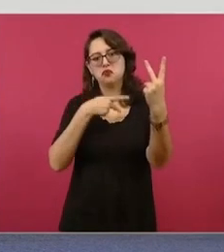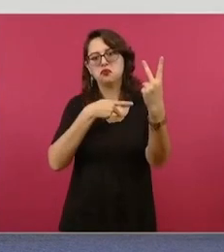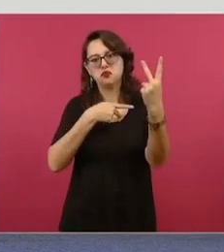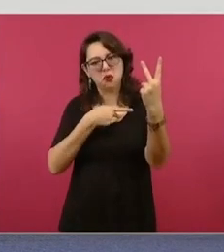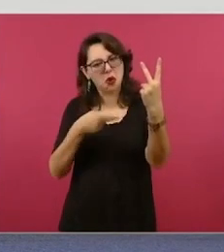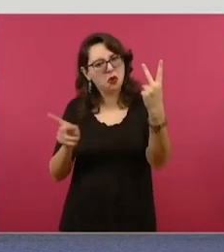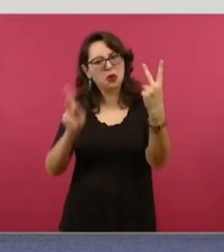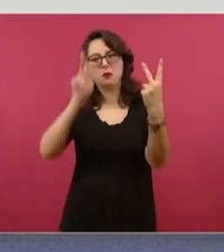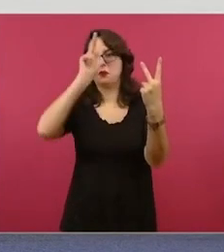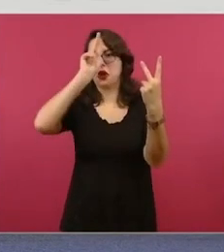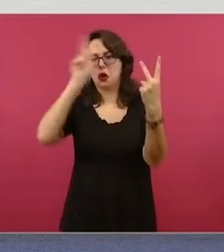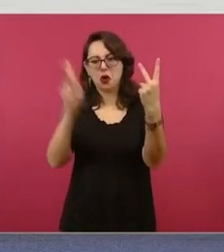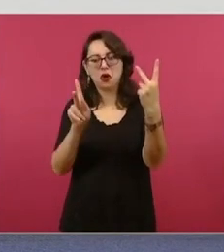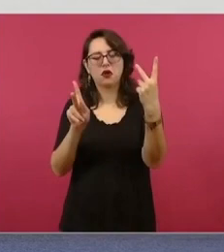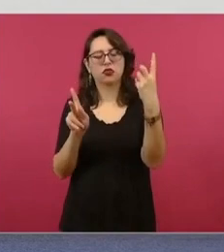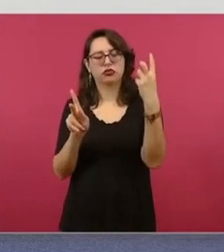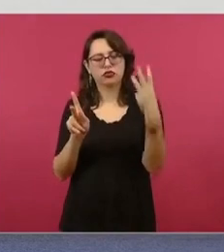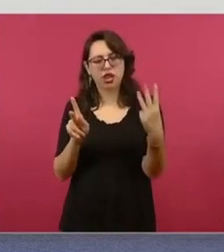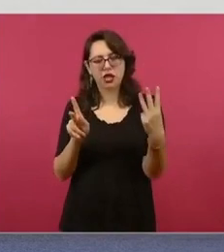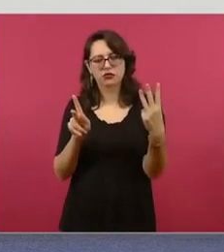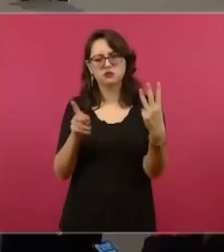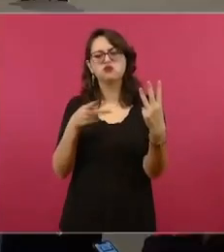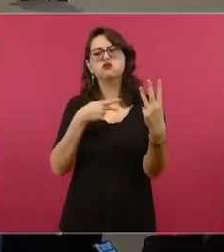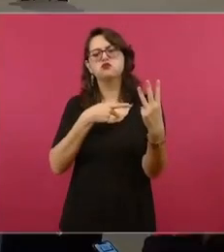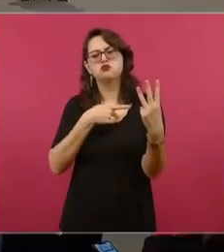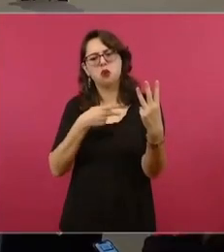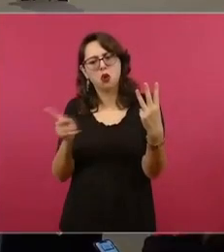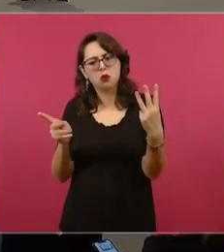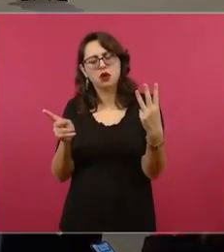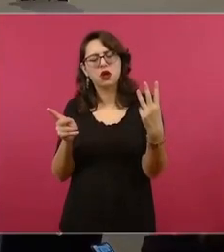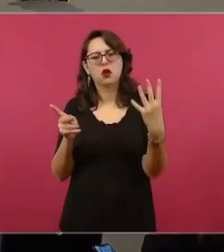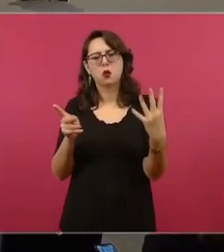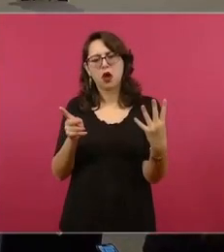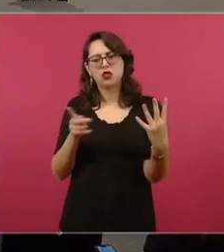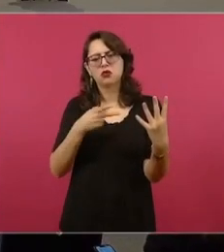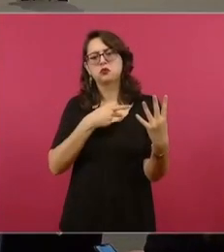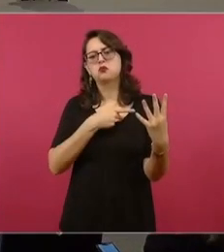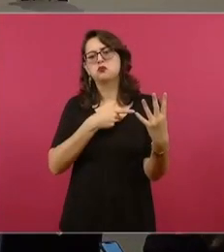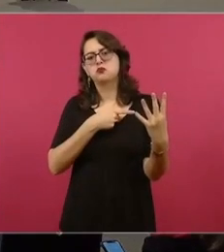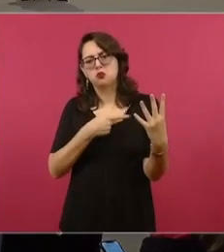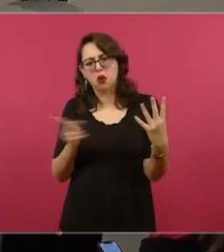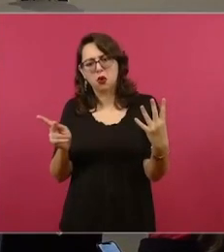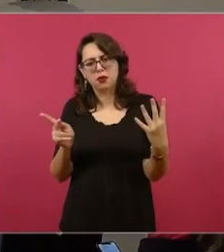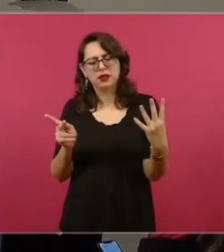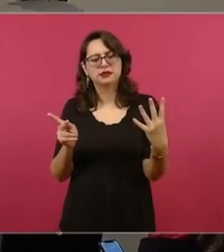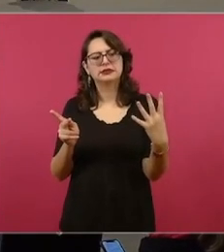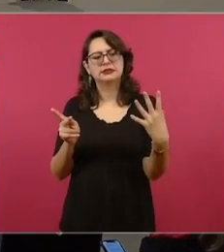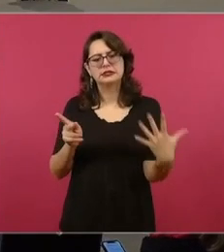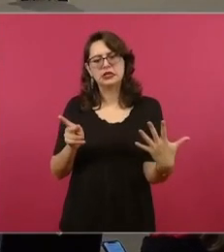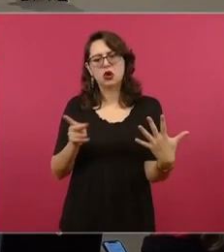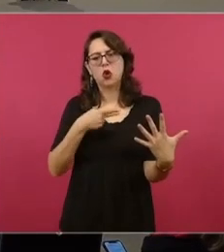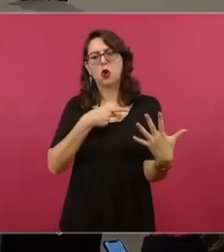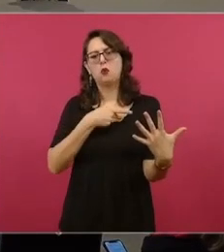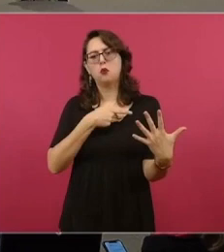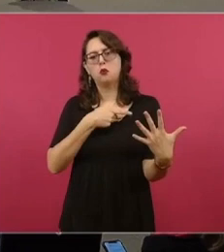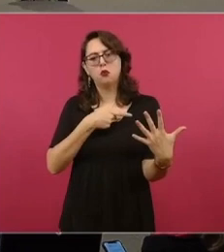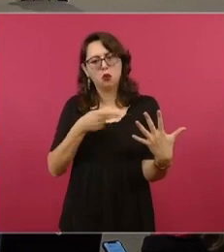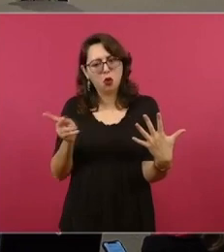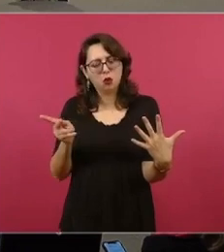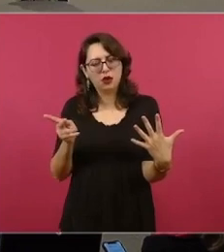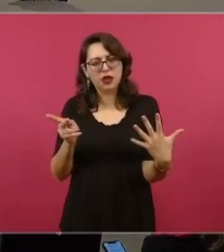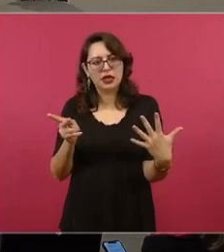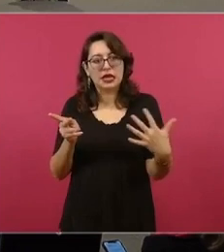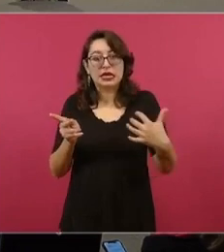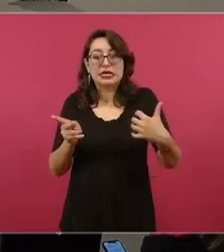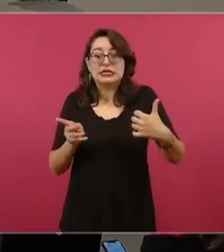5 empieza, vamos a decir, la clase media,